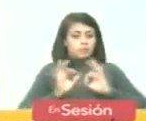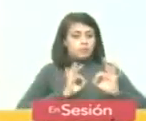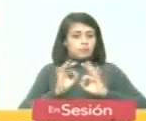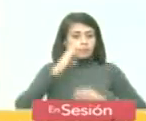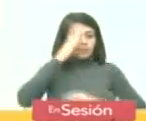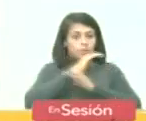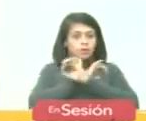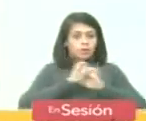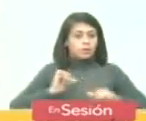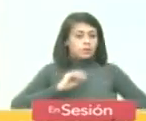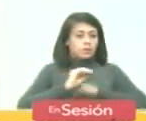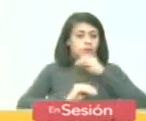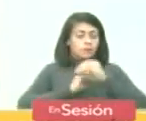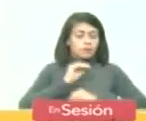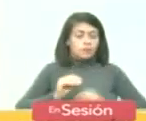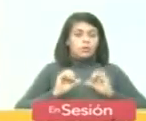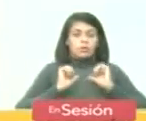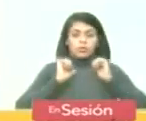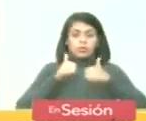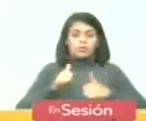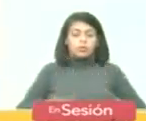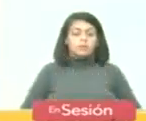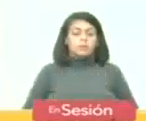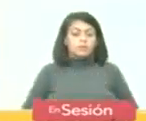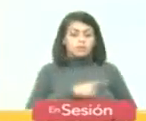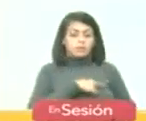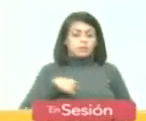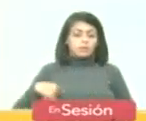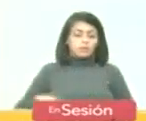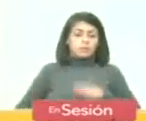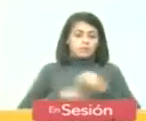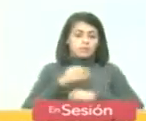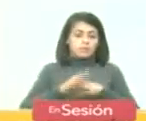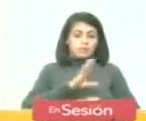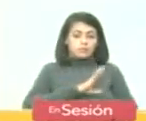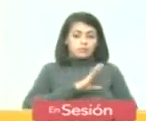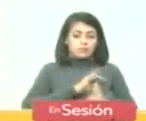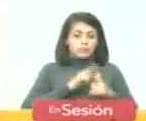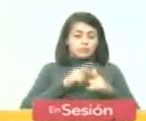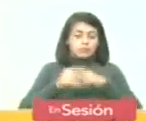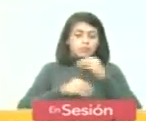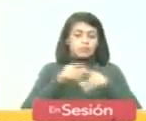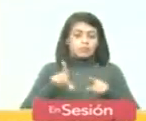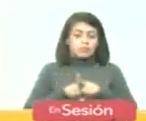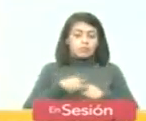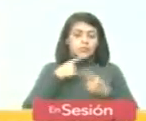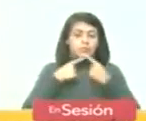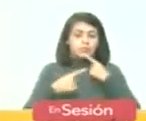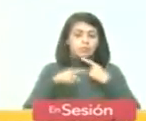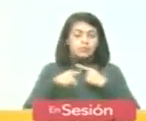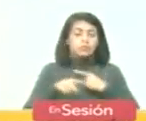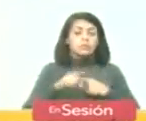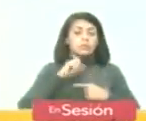militares que eso puede desencadenar. Y China ha hecho lo propio. Así como